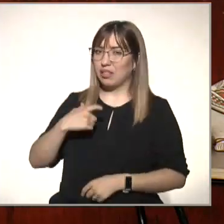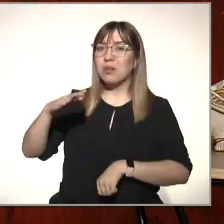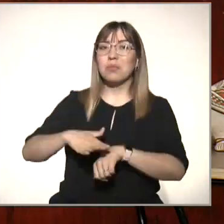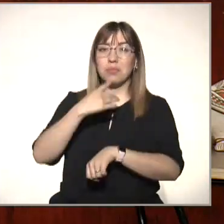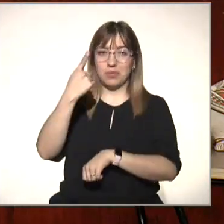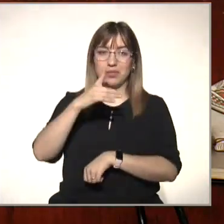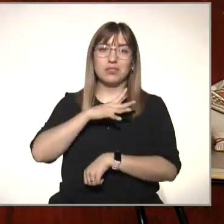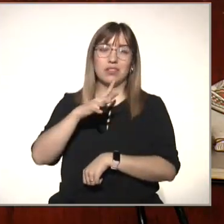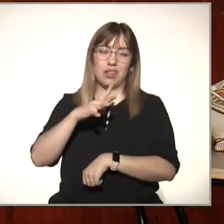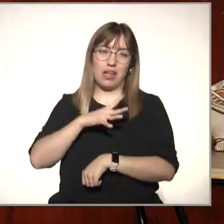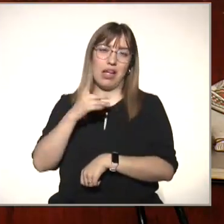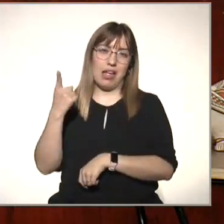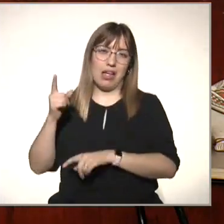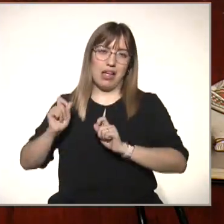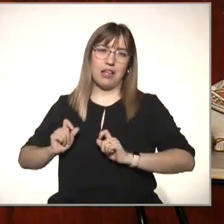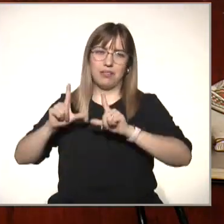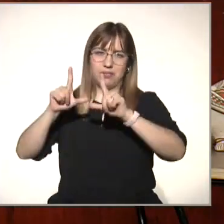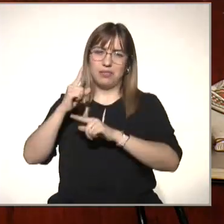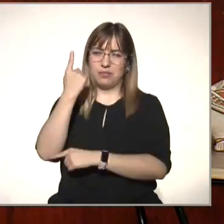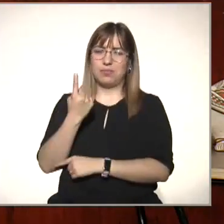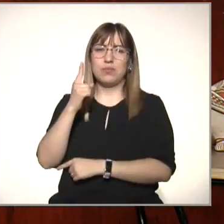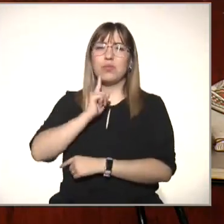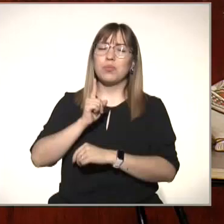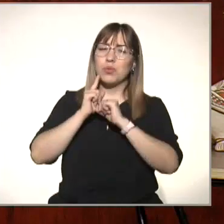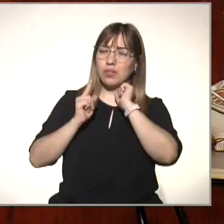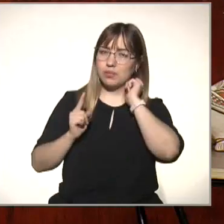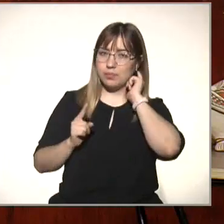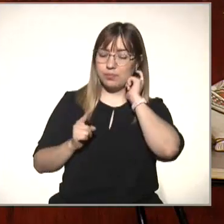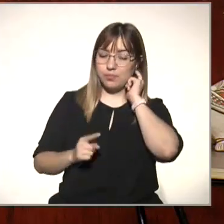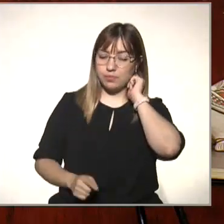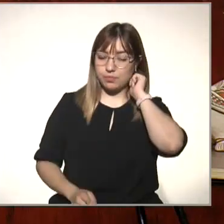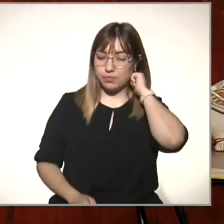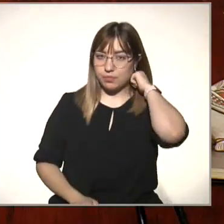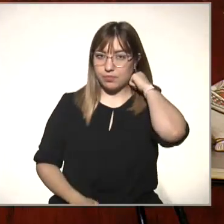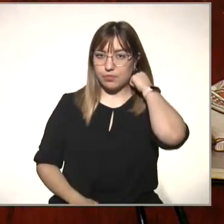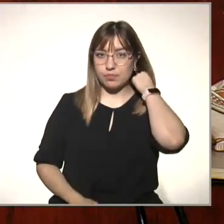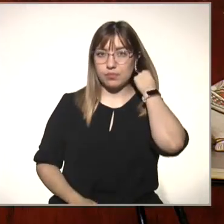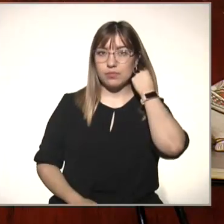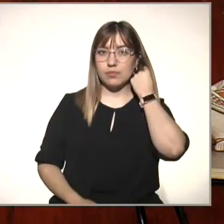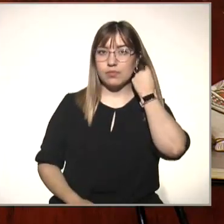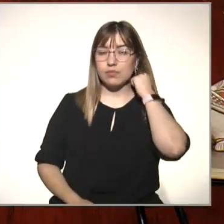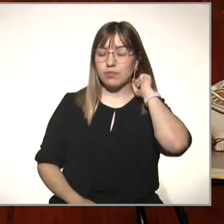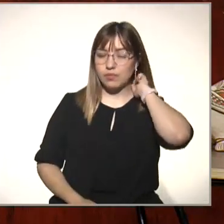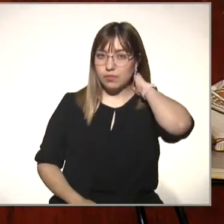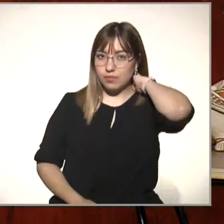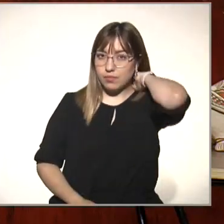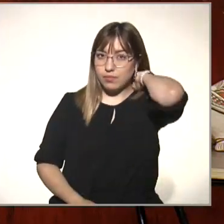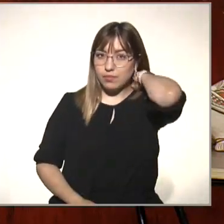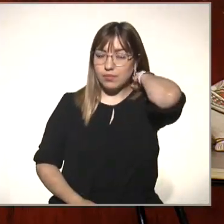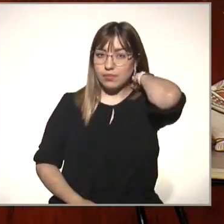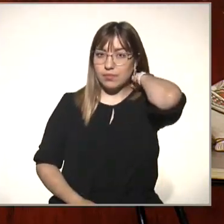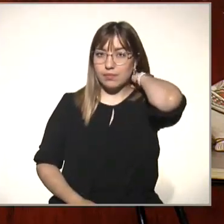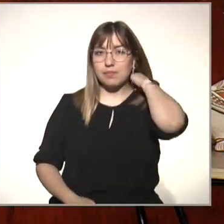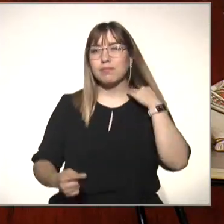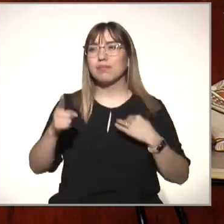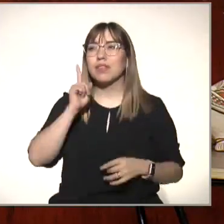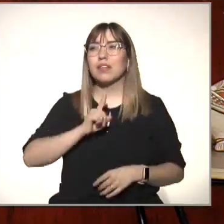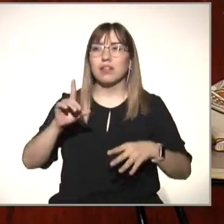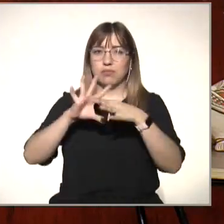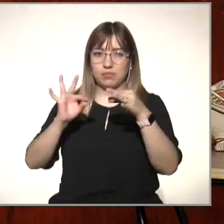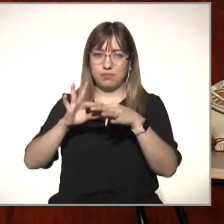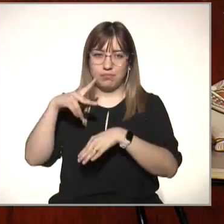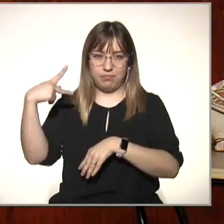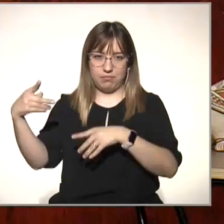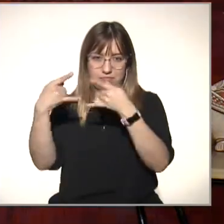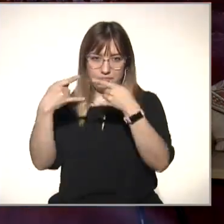de una chica que nos platica ella tiene 20 años y nos dice todos los conflictos y las experiencias por las que está cruzando en este momento. Vamos a verlo y lo comentamos.